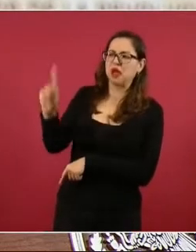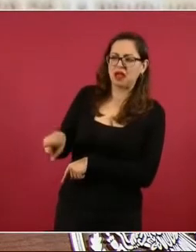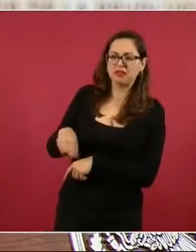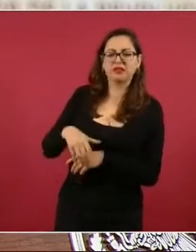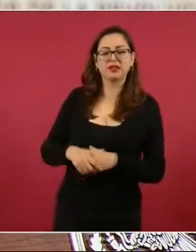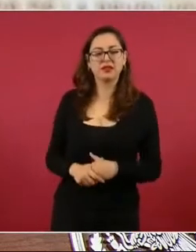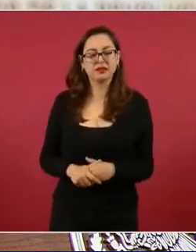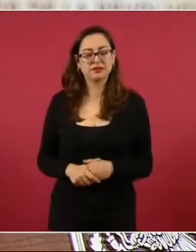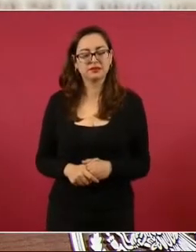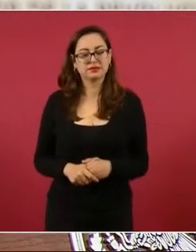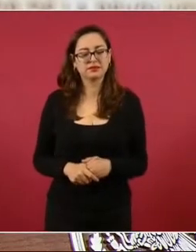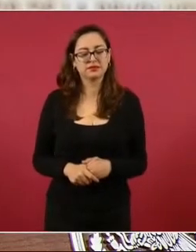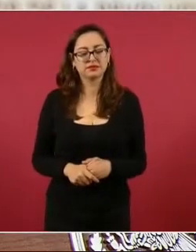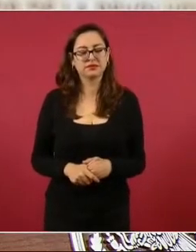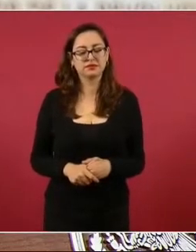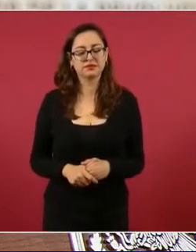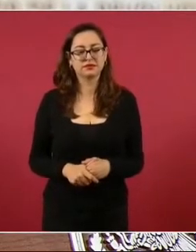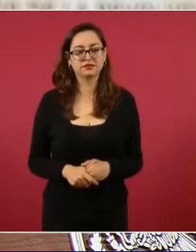¿cómo se les llamaba antes?,